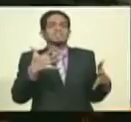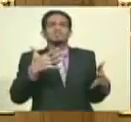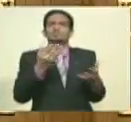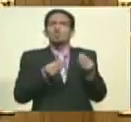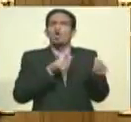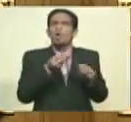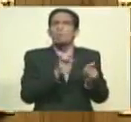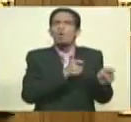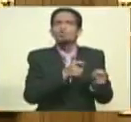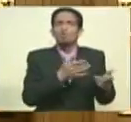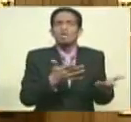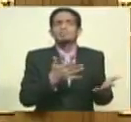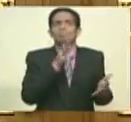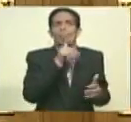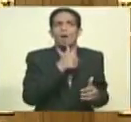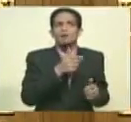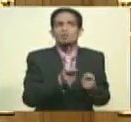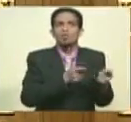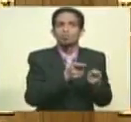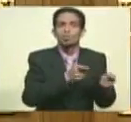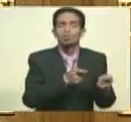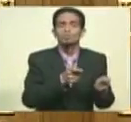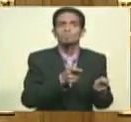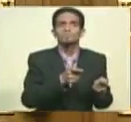opositor, y